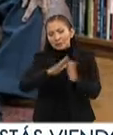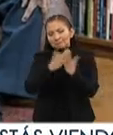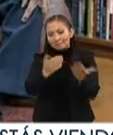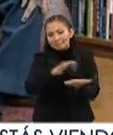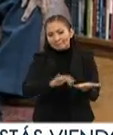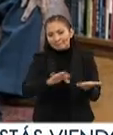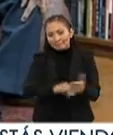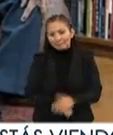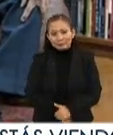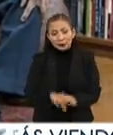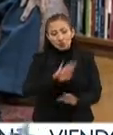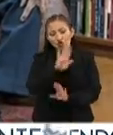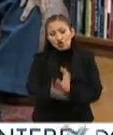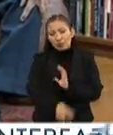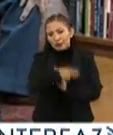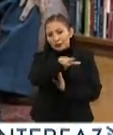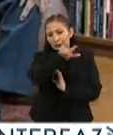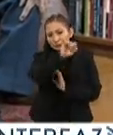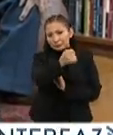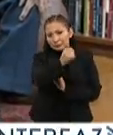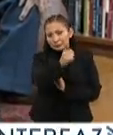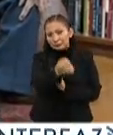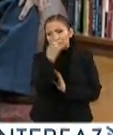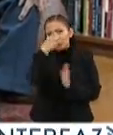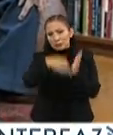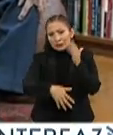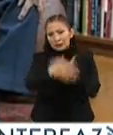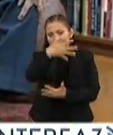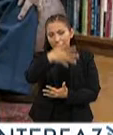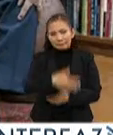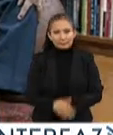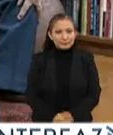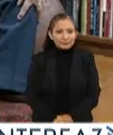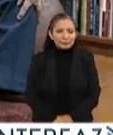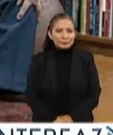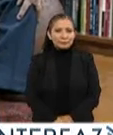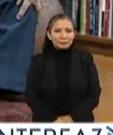Literatura. Murió el 17 de septiembre de 2015.